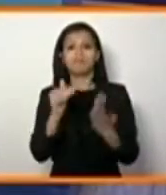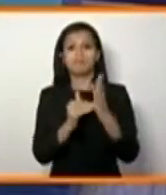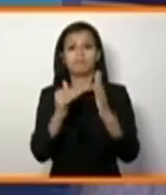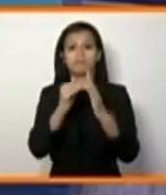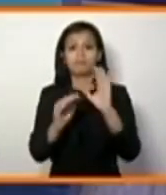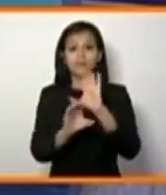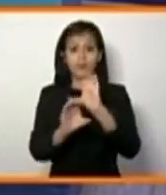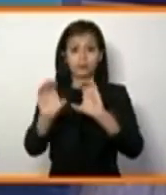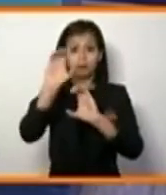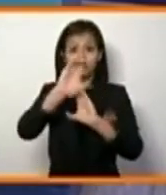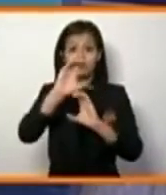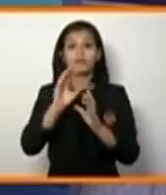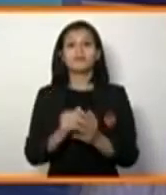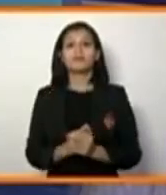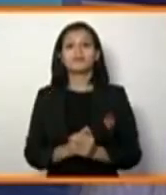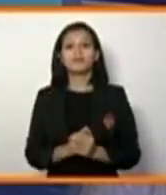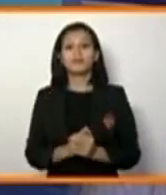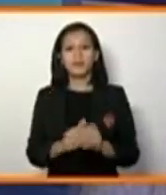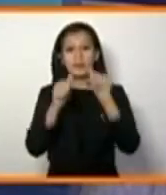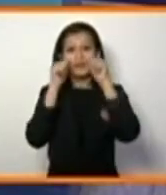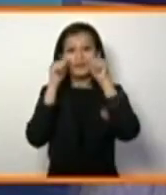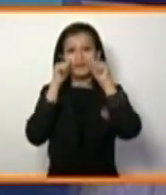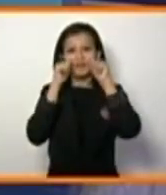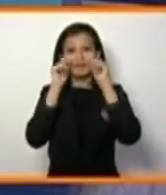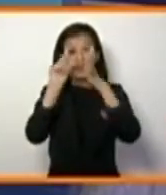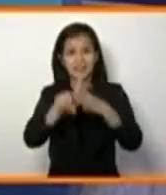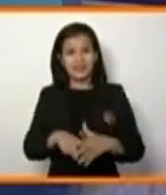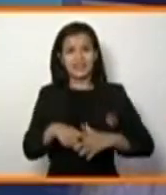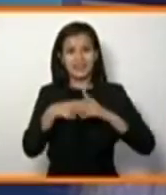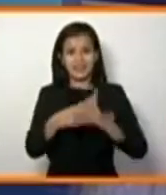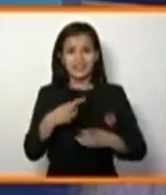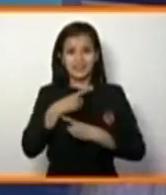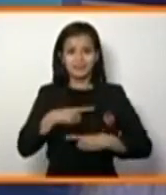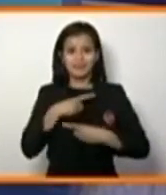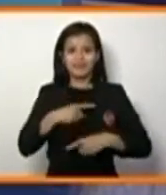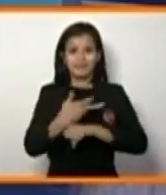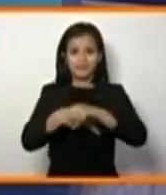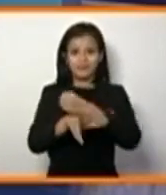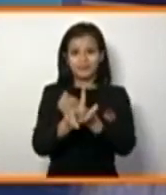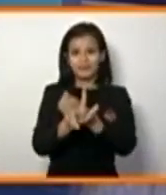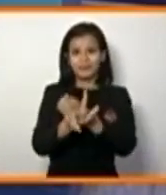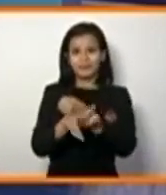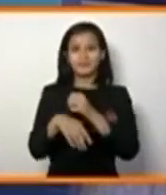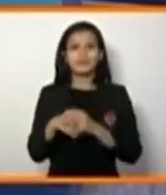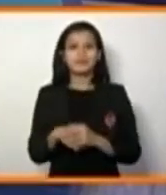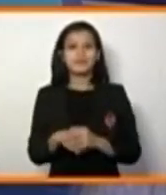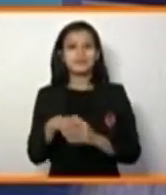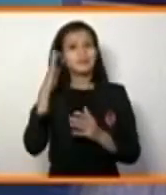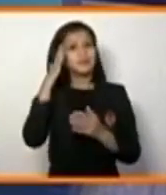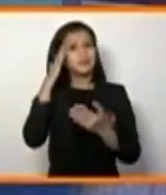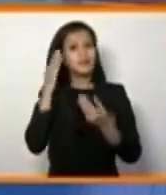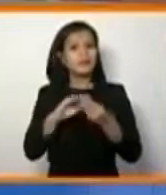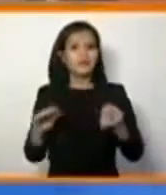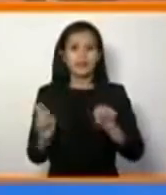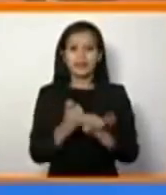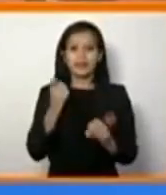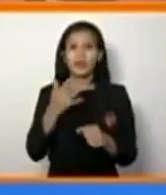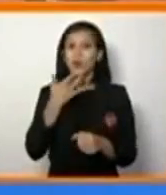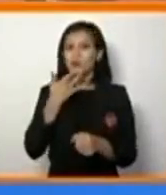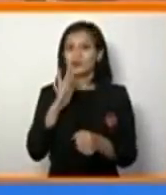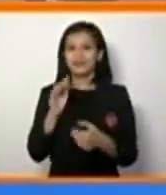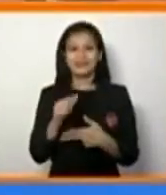lempiras con tu jugada doble. Atentos, iniciamos pegando y ganando junto a Pega 3. Primer número ganador, mucha suerte, y este